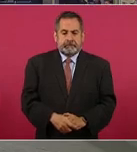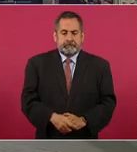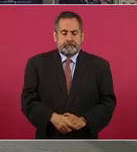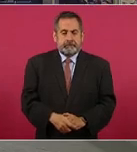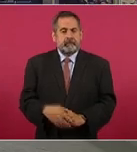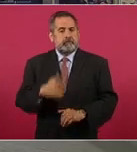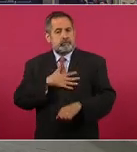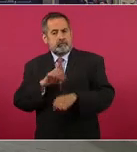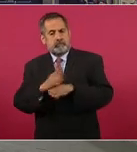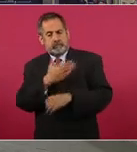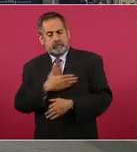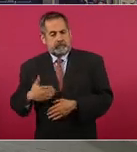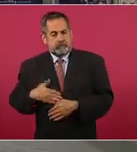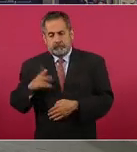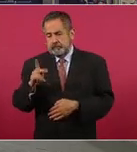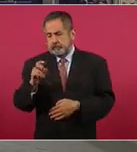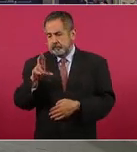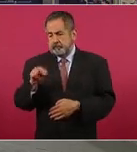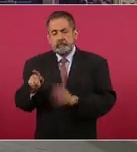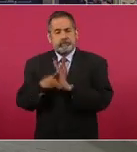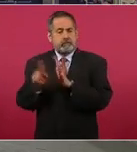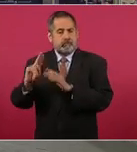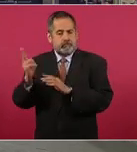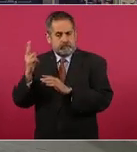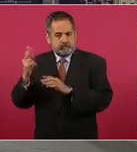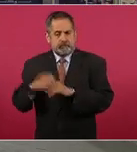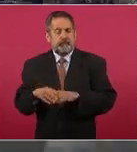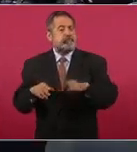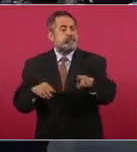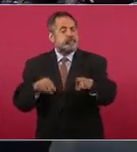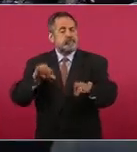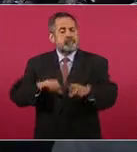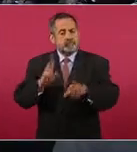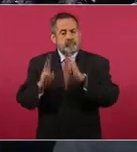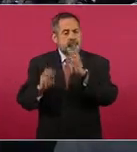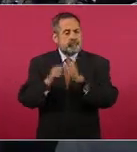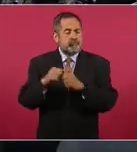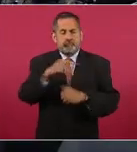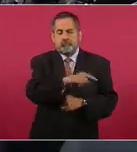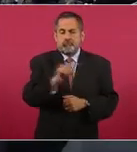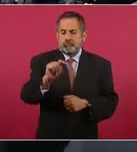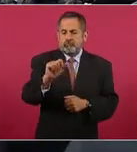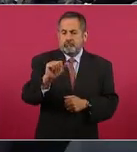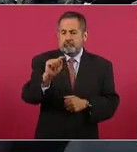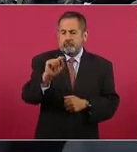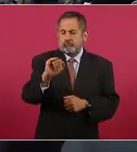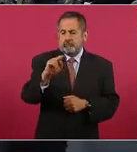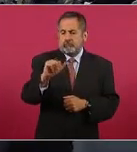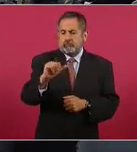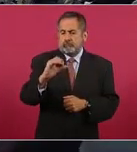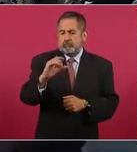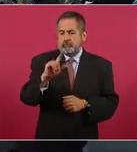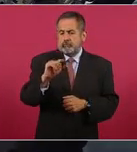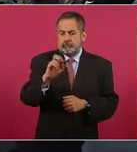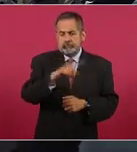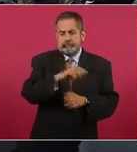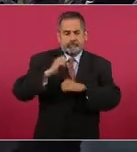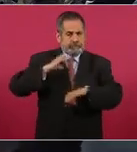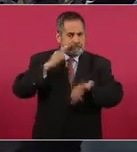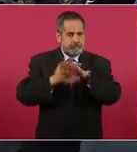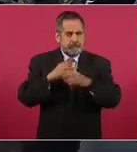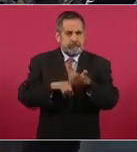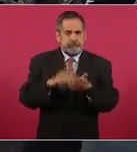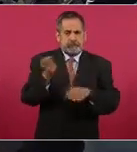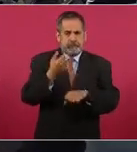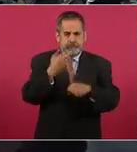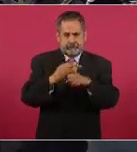Buenos días, presidente. Pedro Villacán, el periódico Universal. Presidente, hoy publicamos una entrevista con Tatiana Cloutier, la titular de Economía, quien